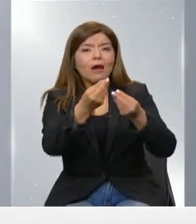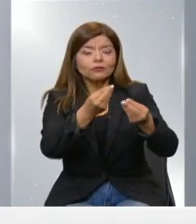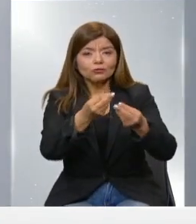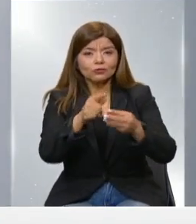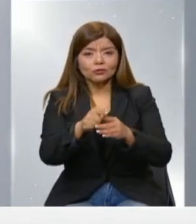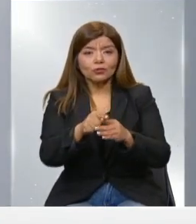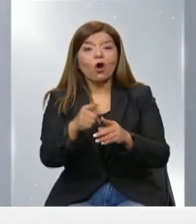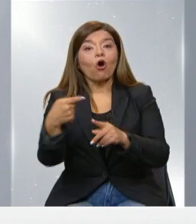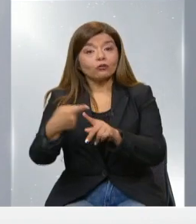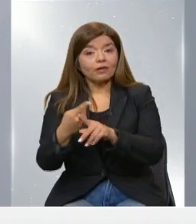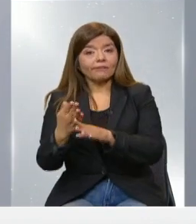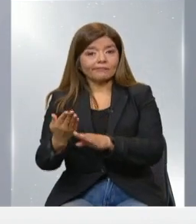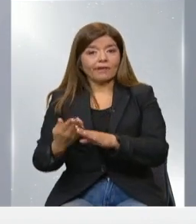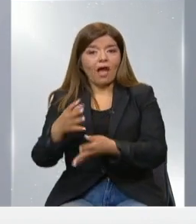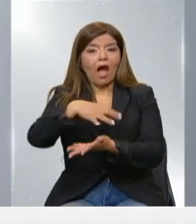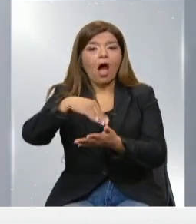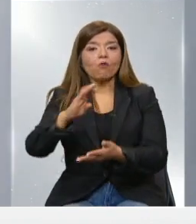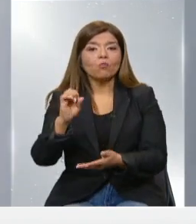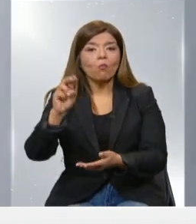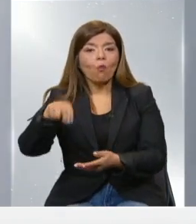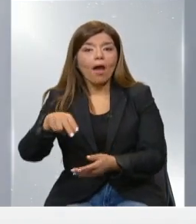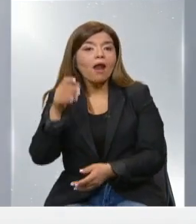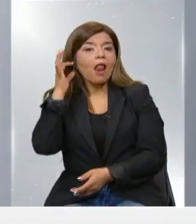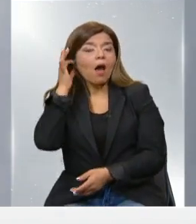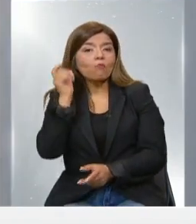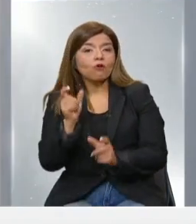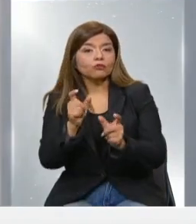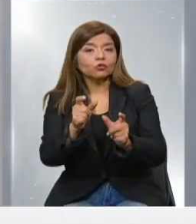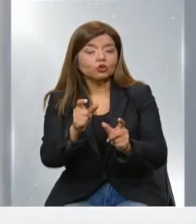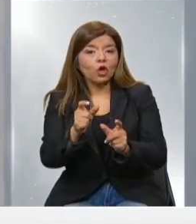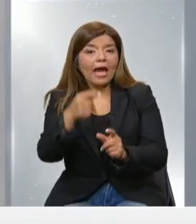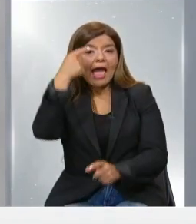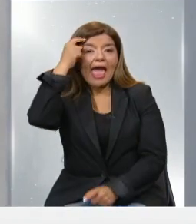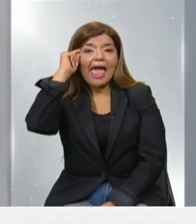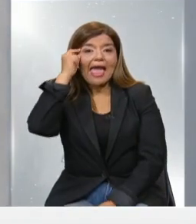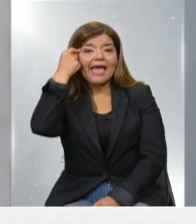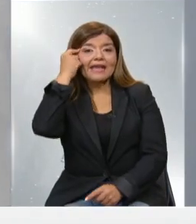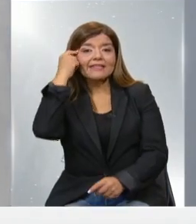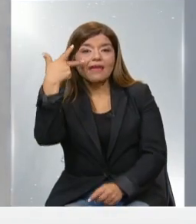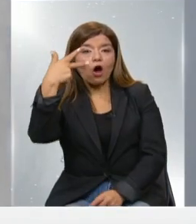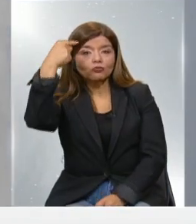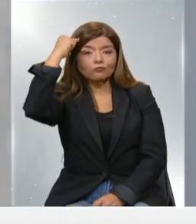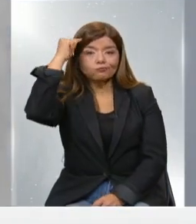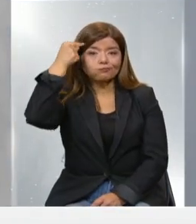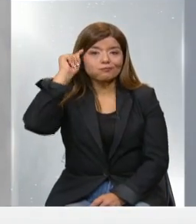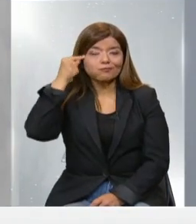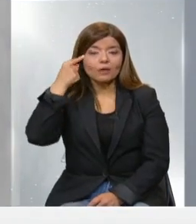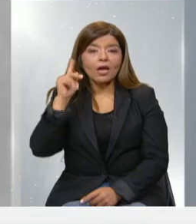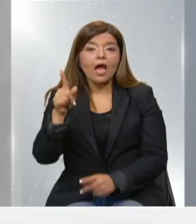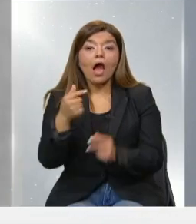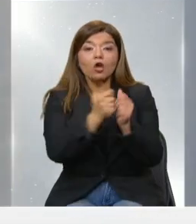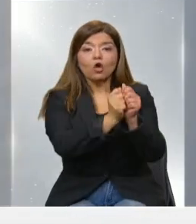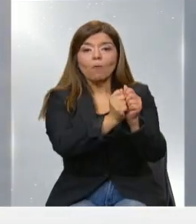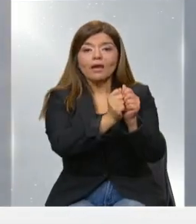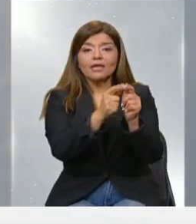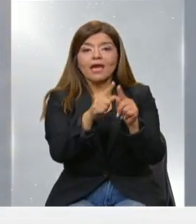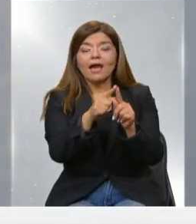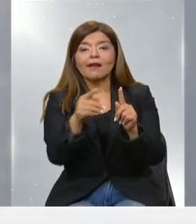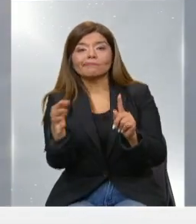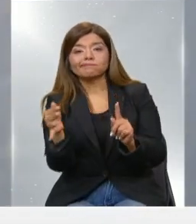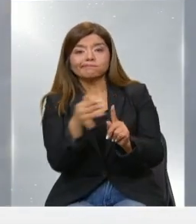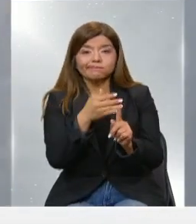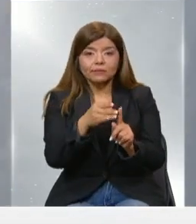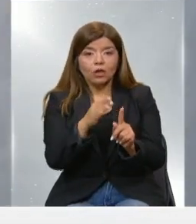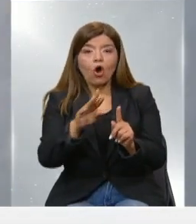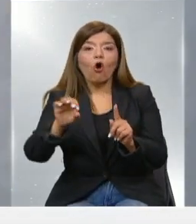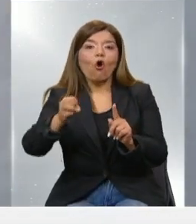Volviendo al caso de Buin, la mujer fiscalizadora terminó con una herida de 8 puntos en su cabeza. En tanto, su compañero tuvo una lesión que requirió otros